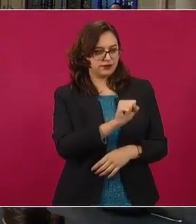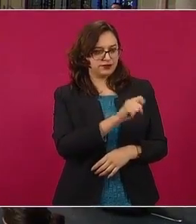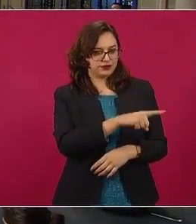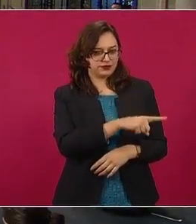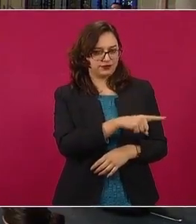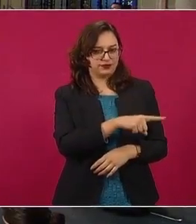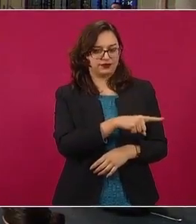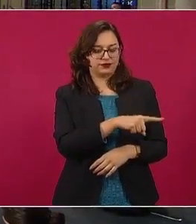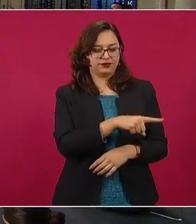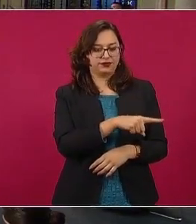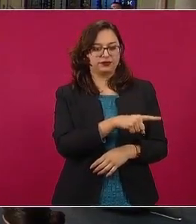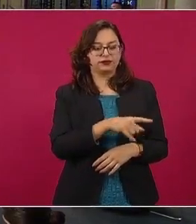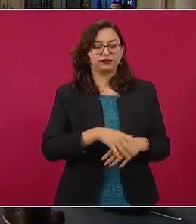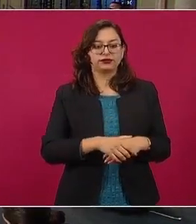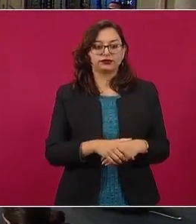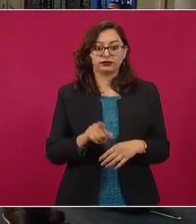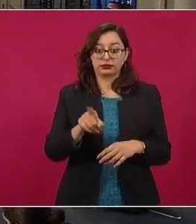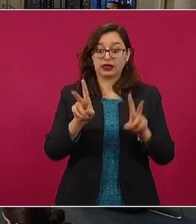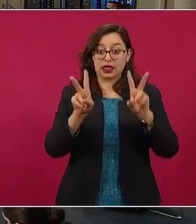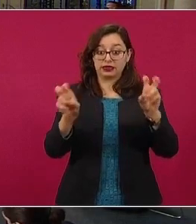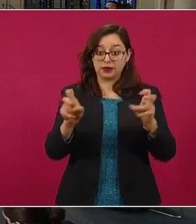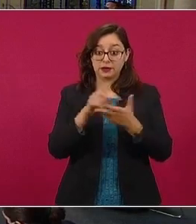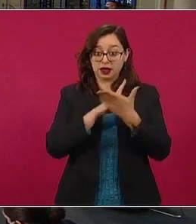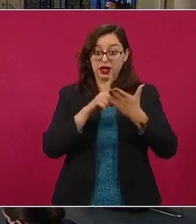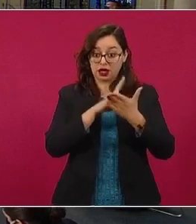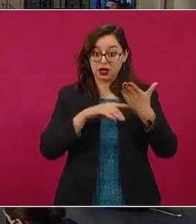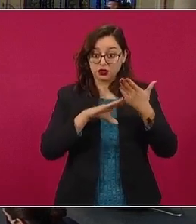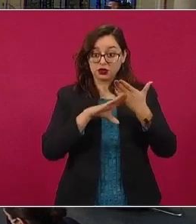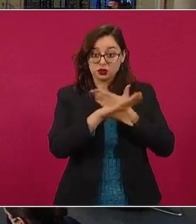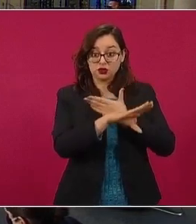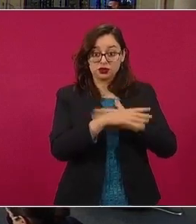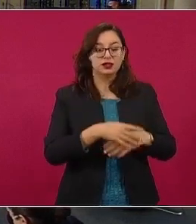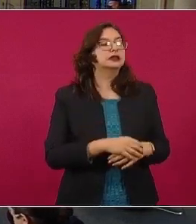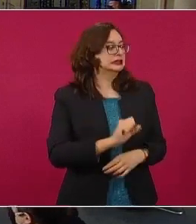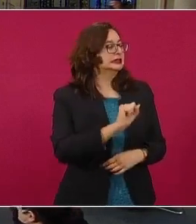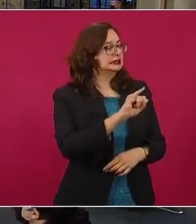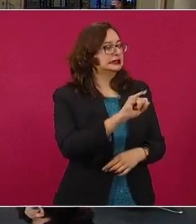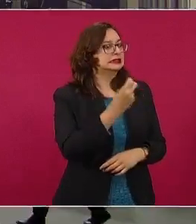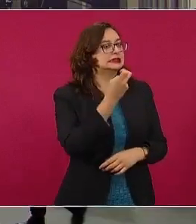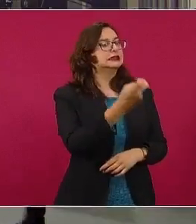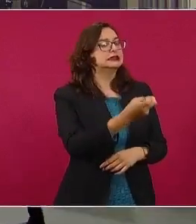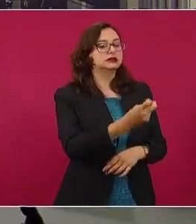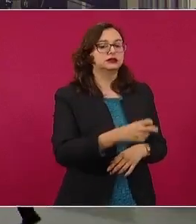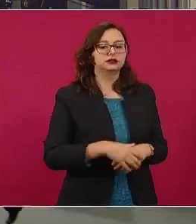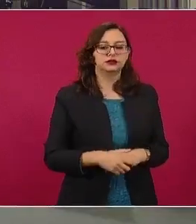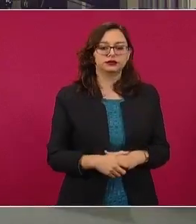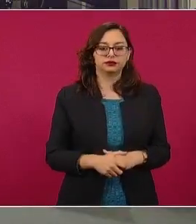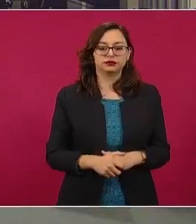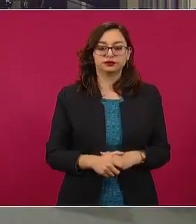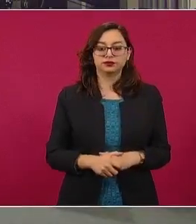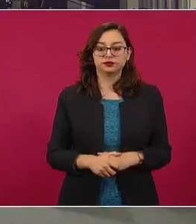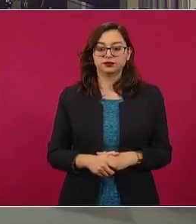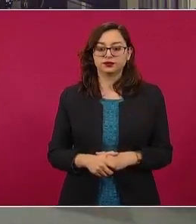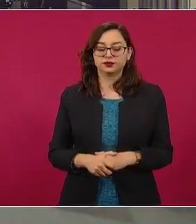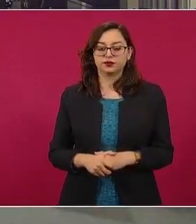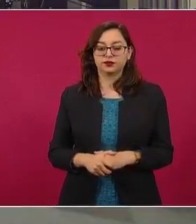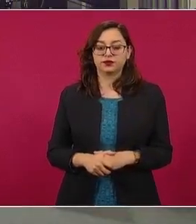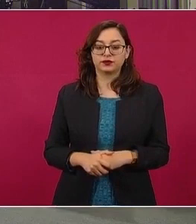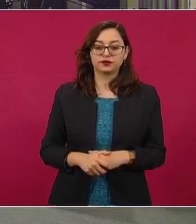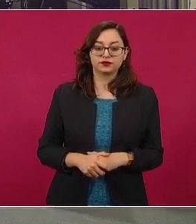Venga, Jesús. Es de la campaña contra las drogas. Sí, de la Estrategia Nacional. Venga, Jesús. Gracias.